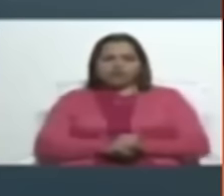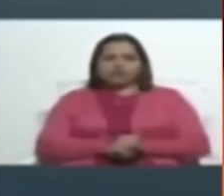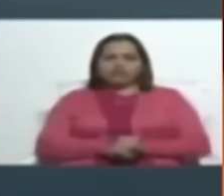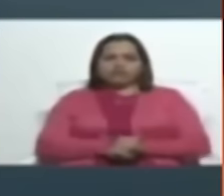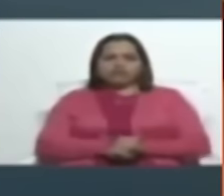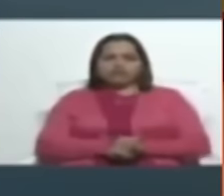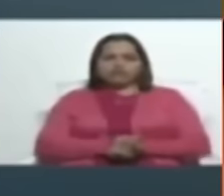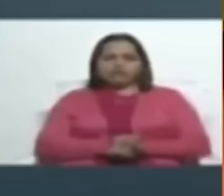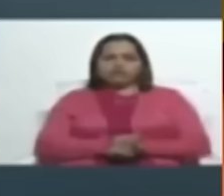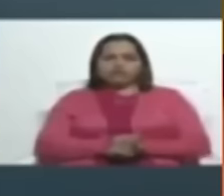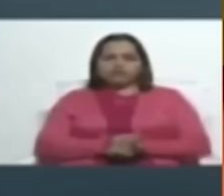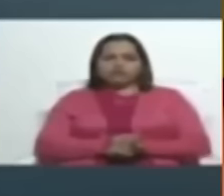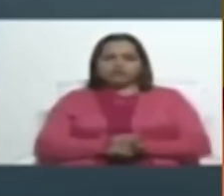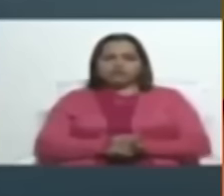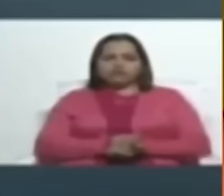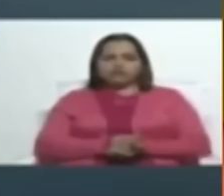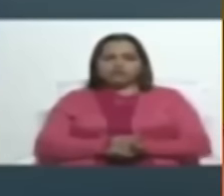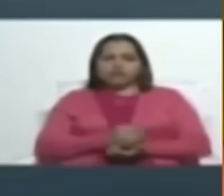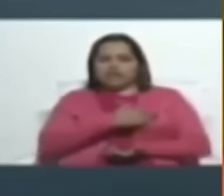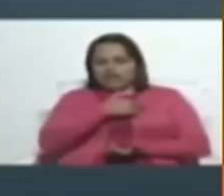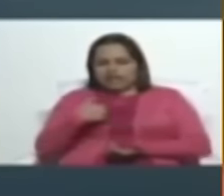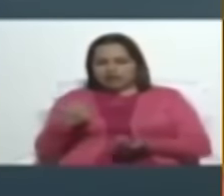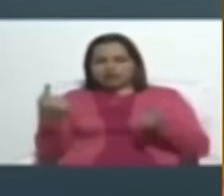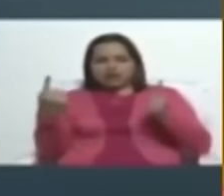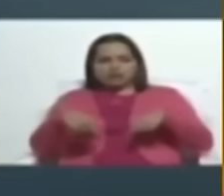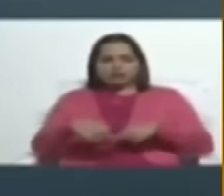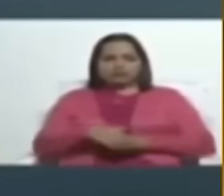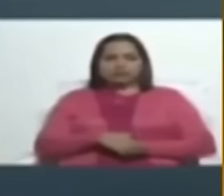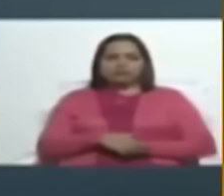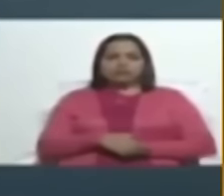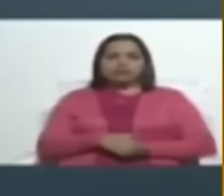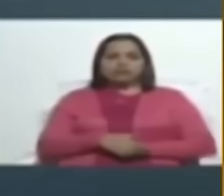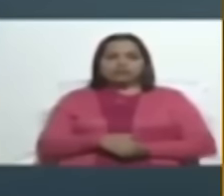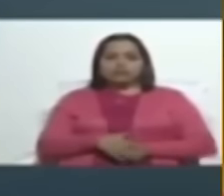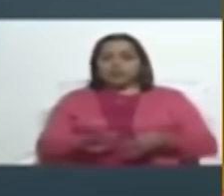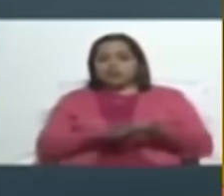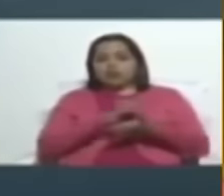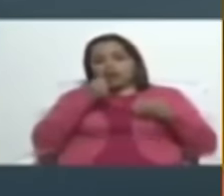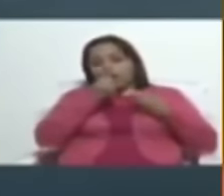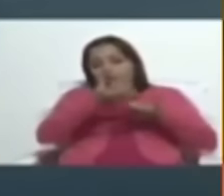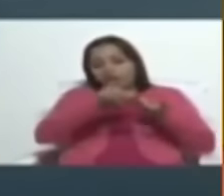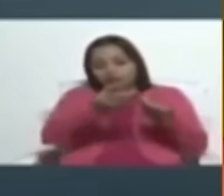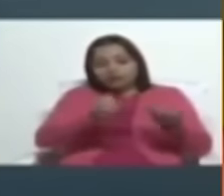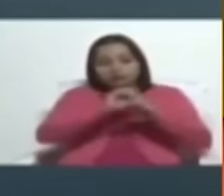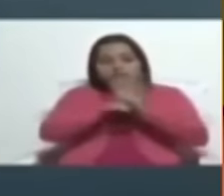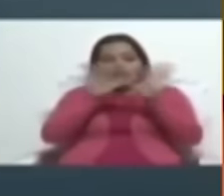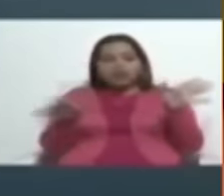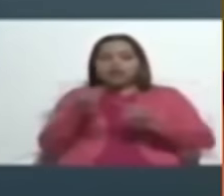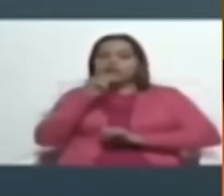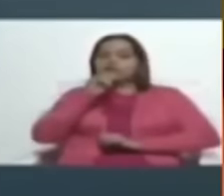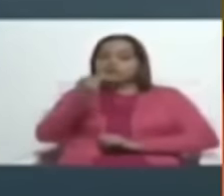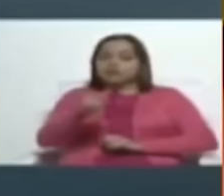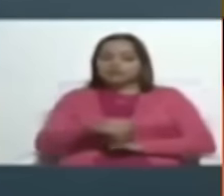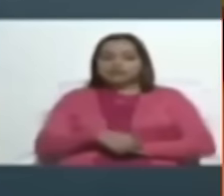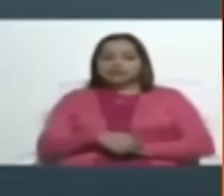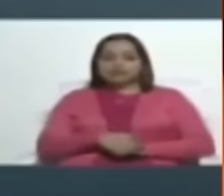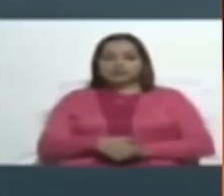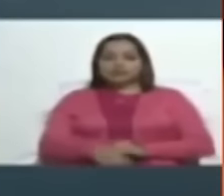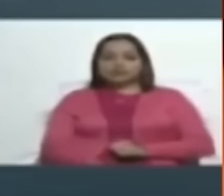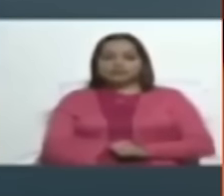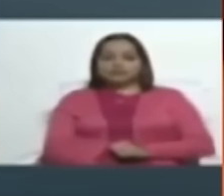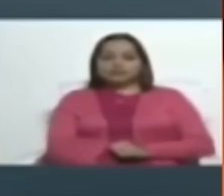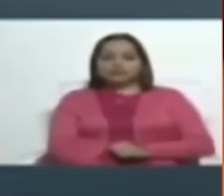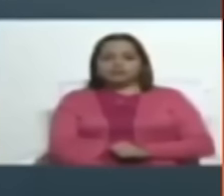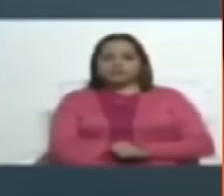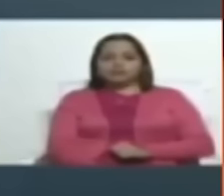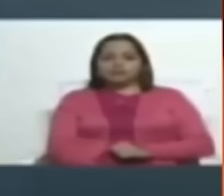mesa dos nombres, pues eso pena de que estas son solicitudes de postulación que pueden ser admitidas o inadmitidas